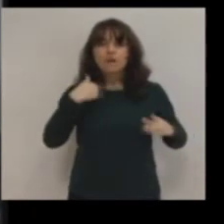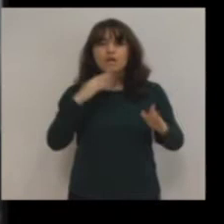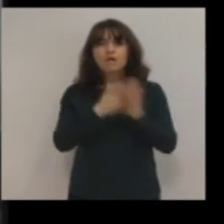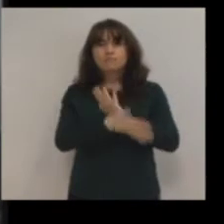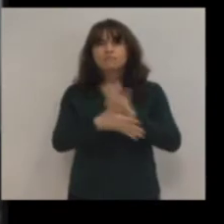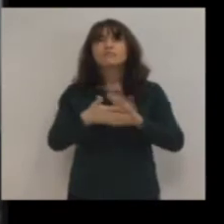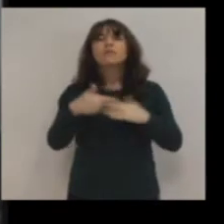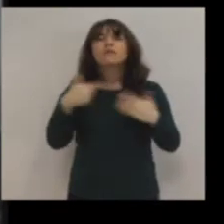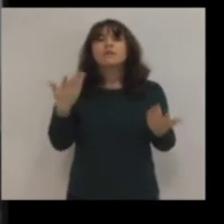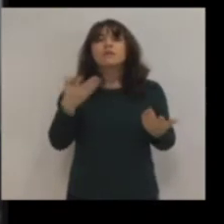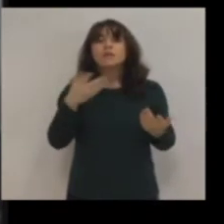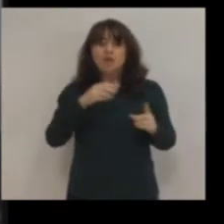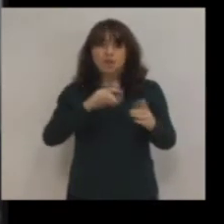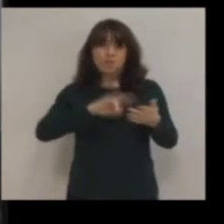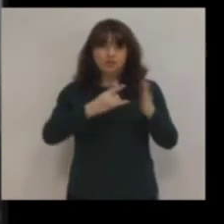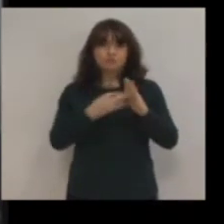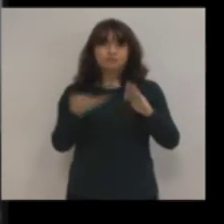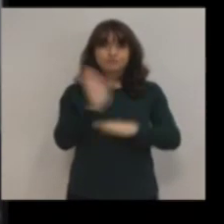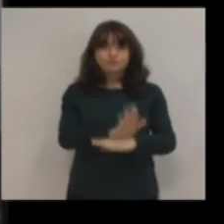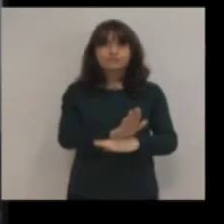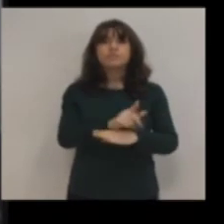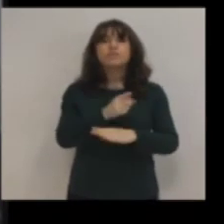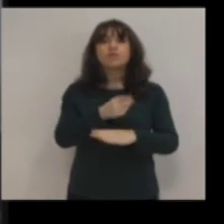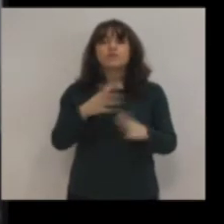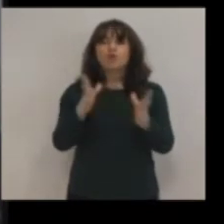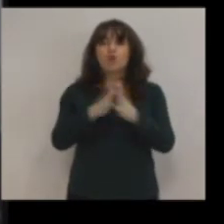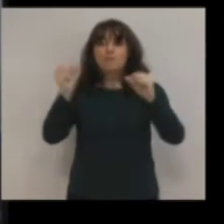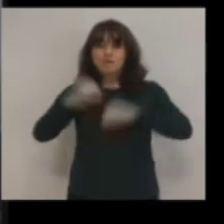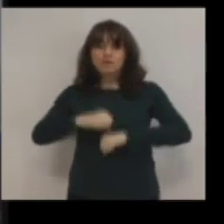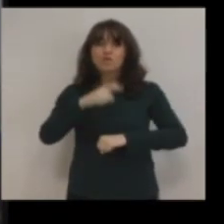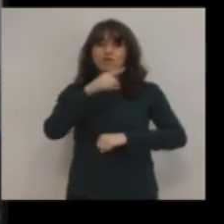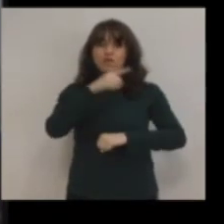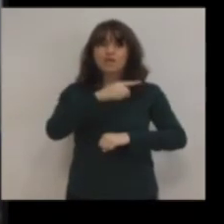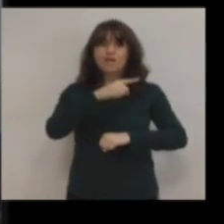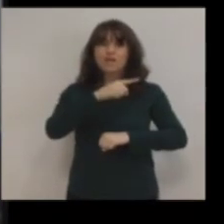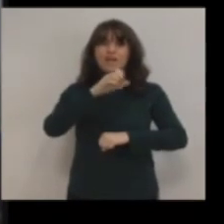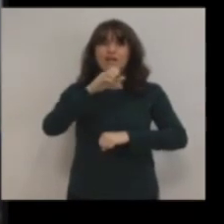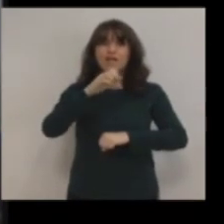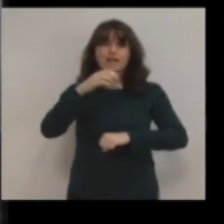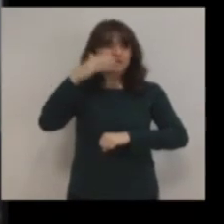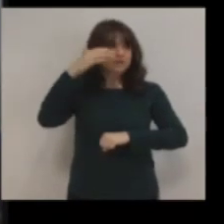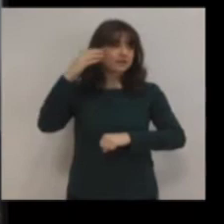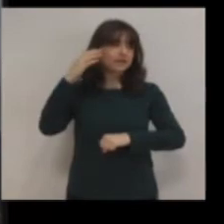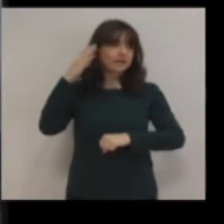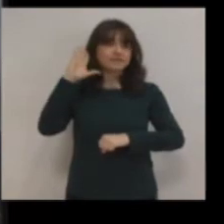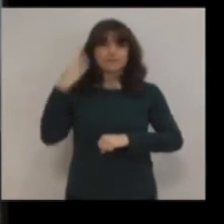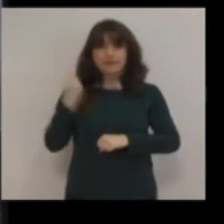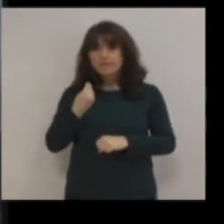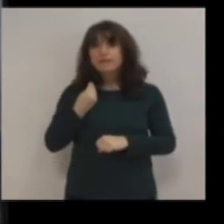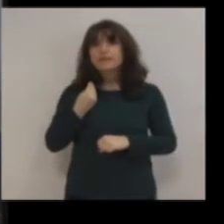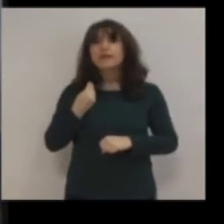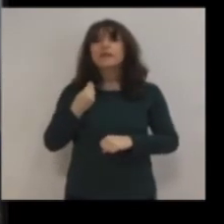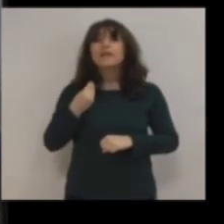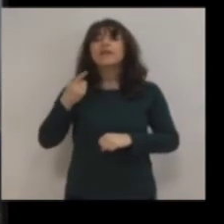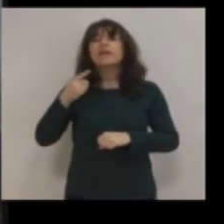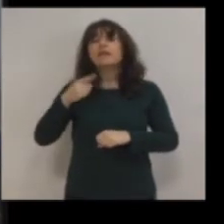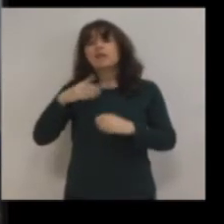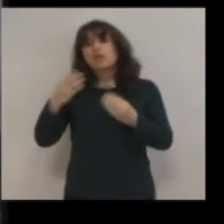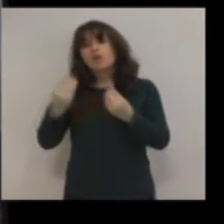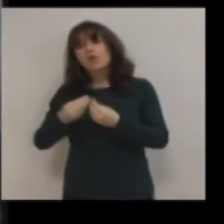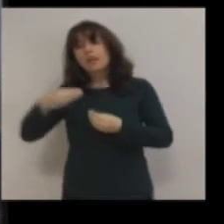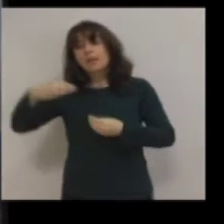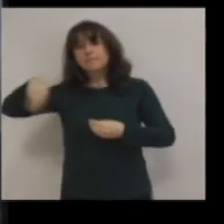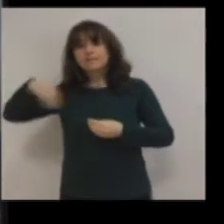el proyecto y fue fruto de un convenio entre la Esperanza Aguirre y el presidente de